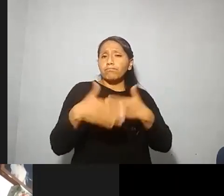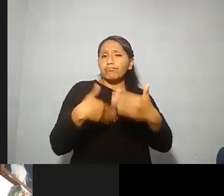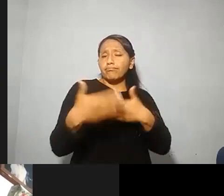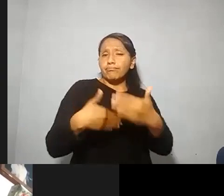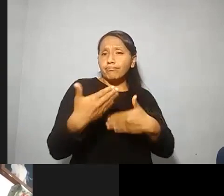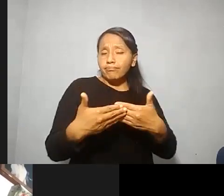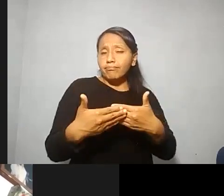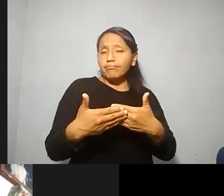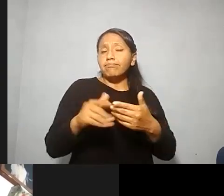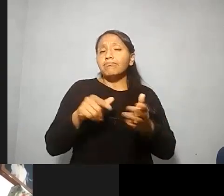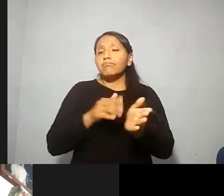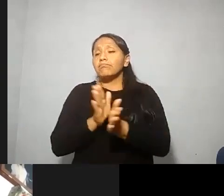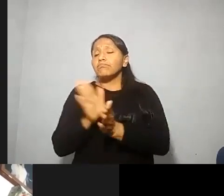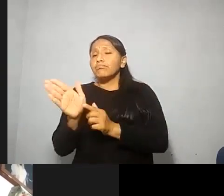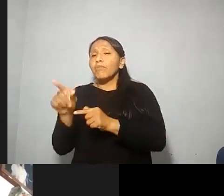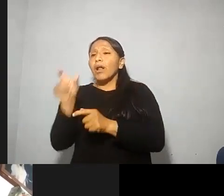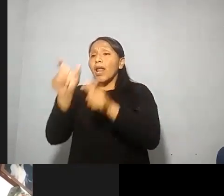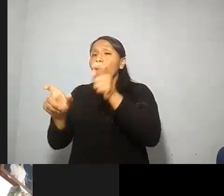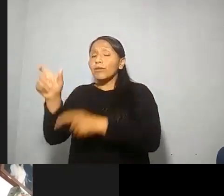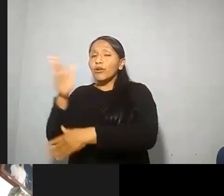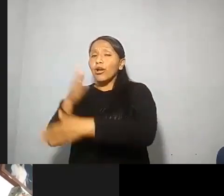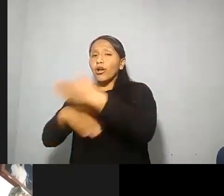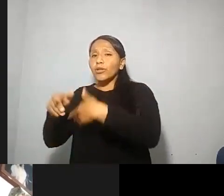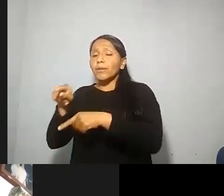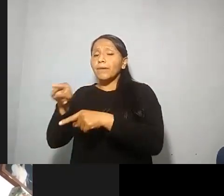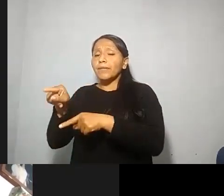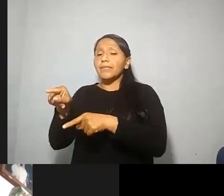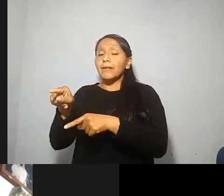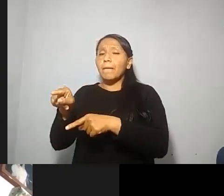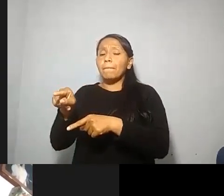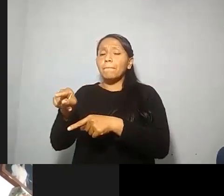como a las personas con discapacidad,